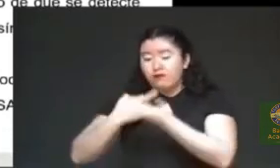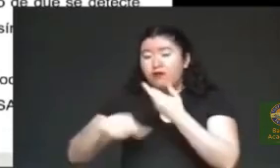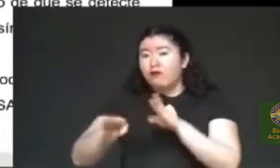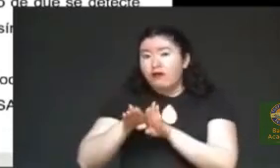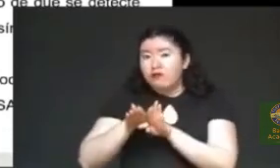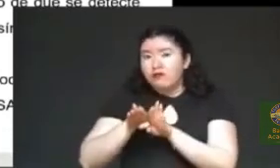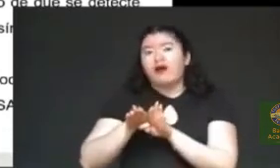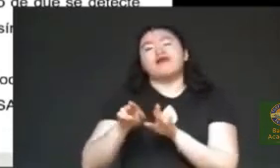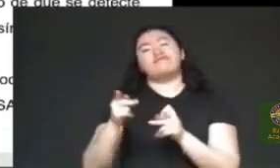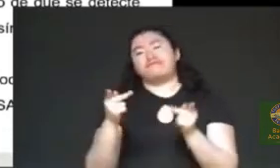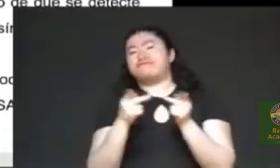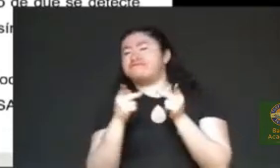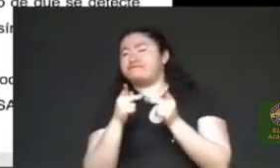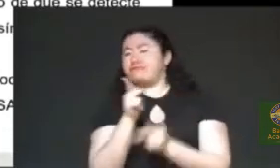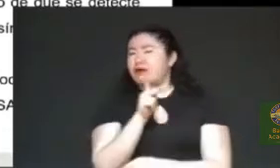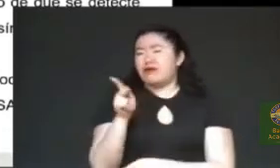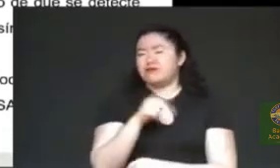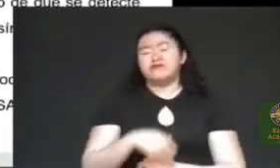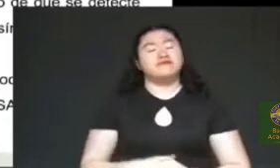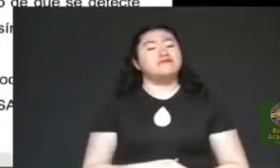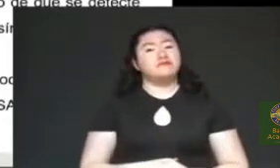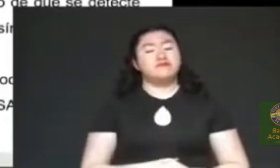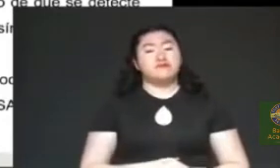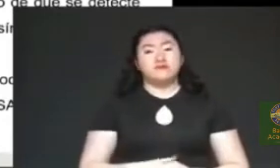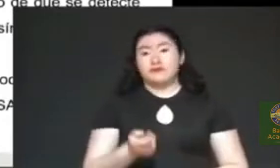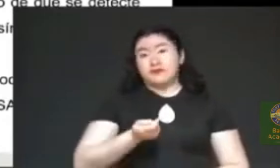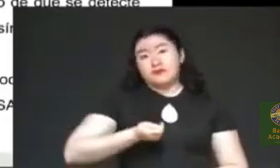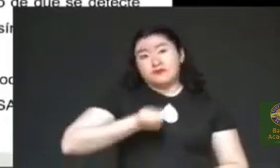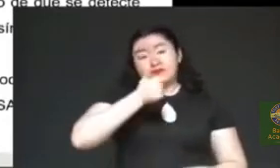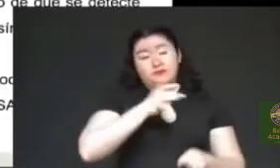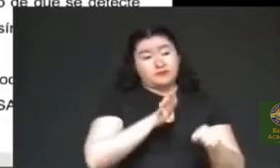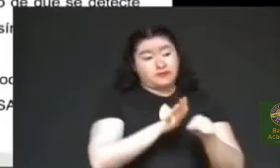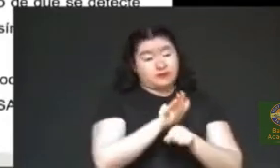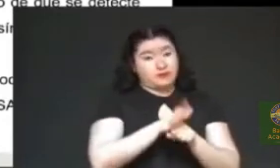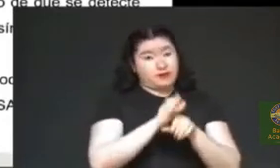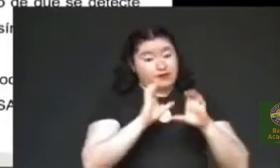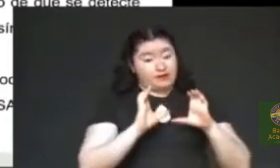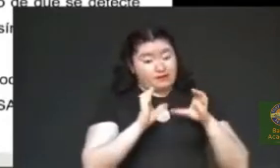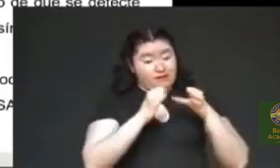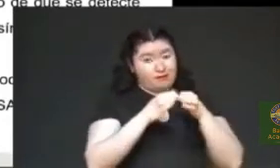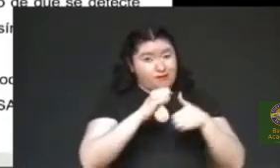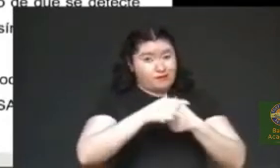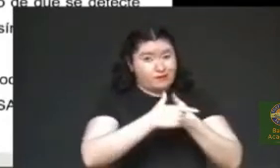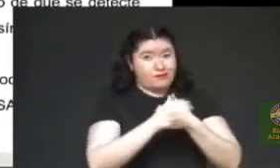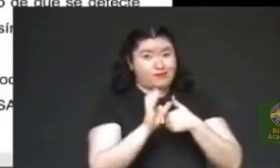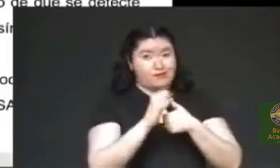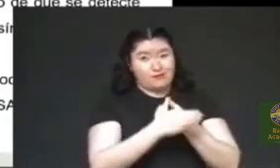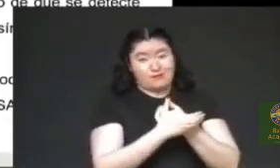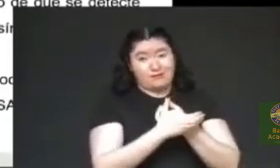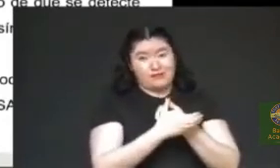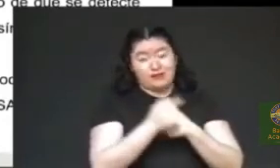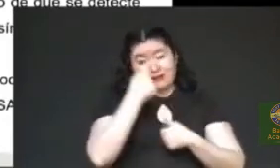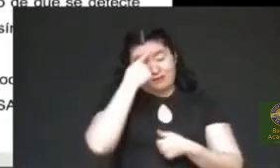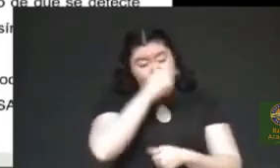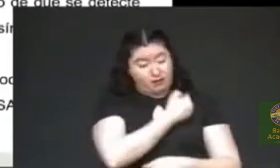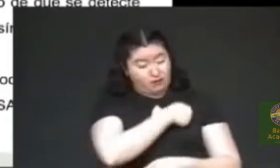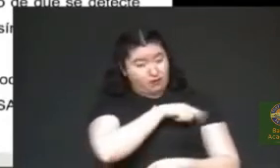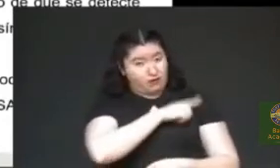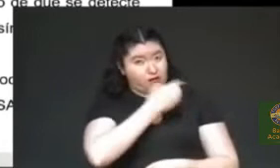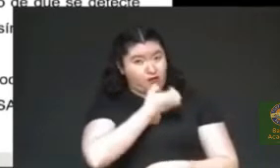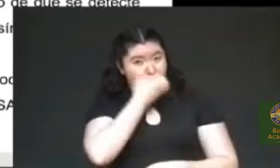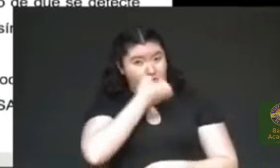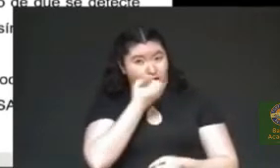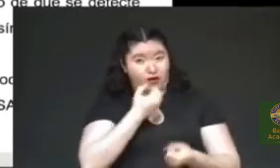realizó es la activación y organización de los comités de participativos de salud escolar.